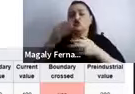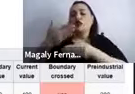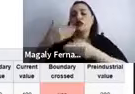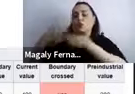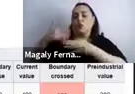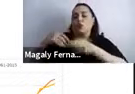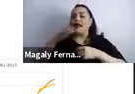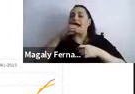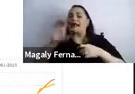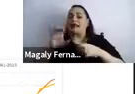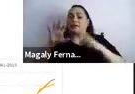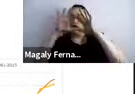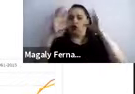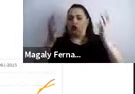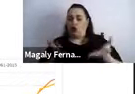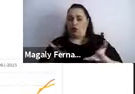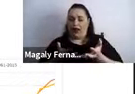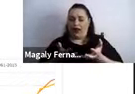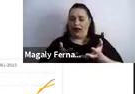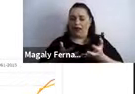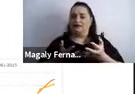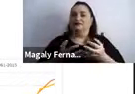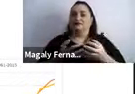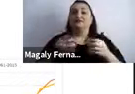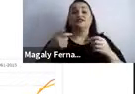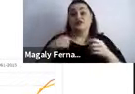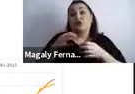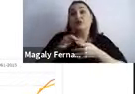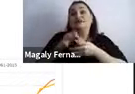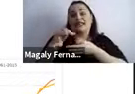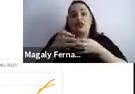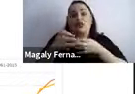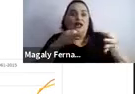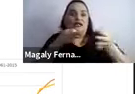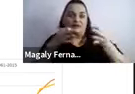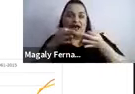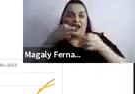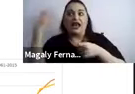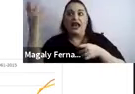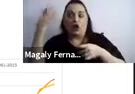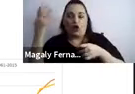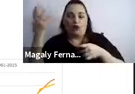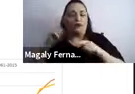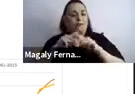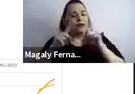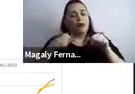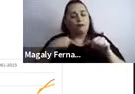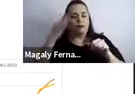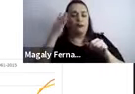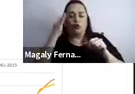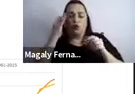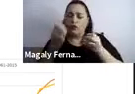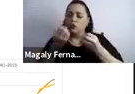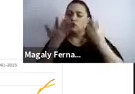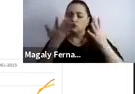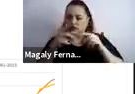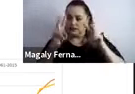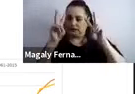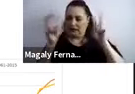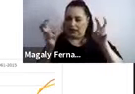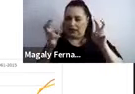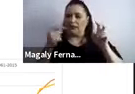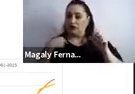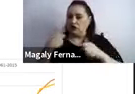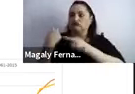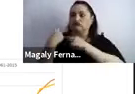global. Perdonen que me haya extendido mucho en esta cuestión ecológica, pero me preocupa muchísimo y me ha ocupado también